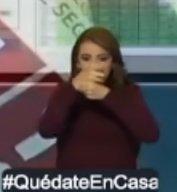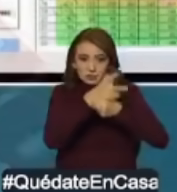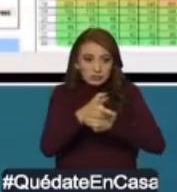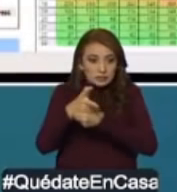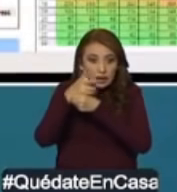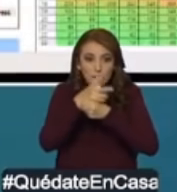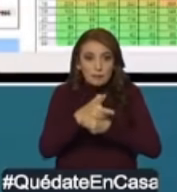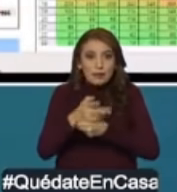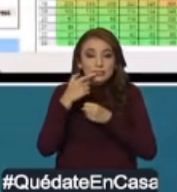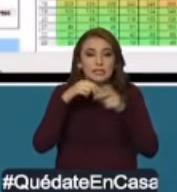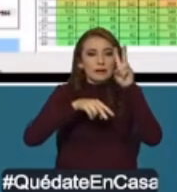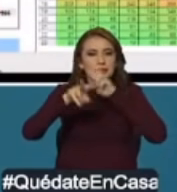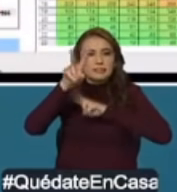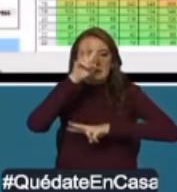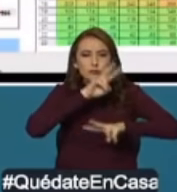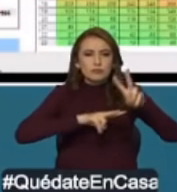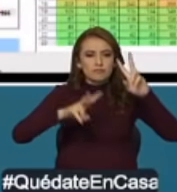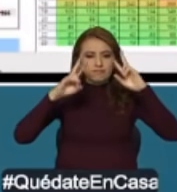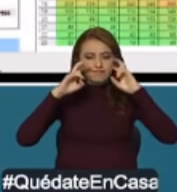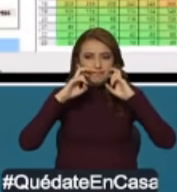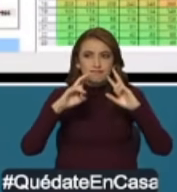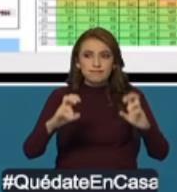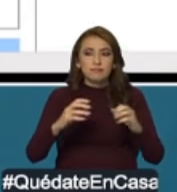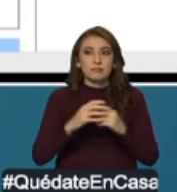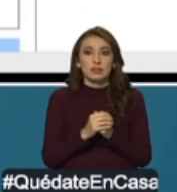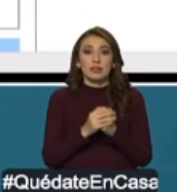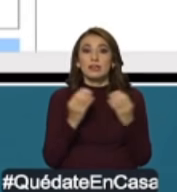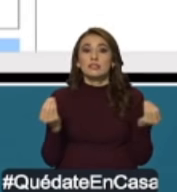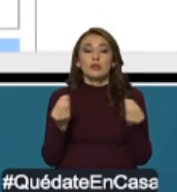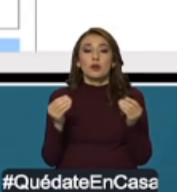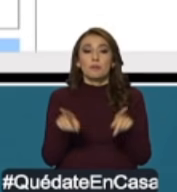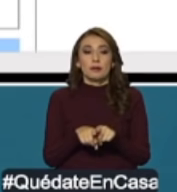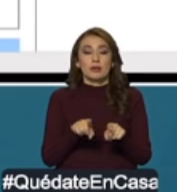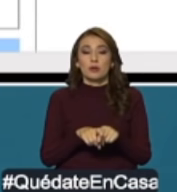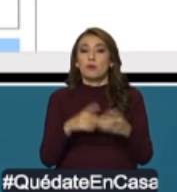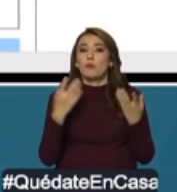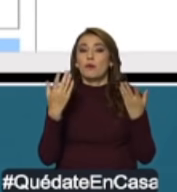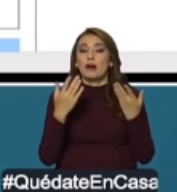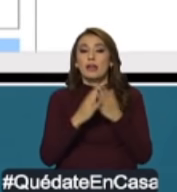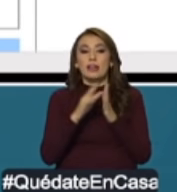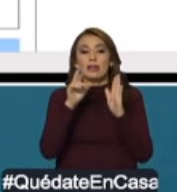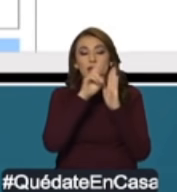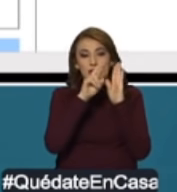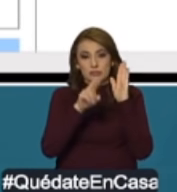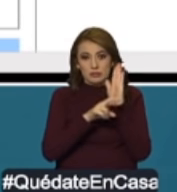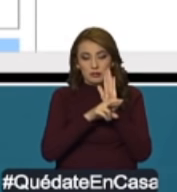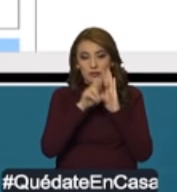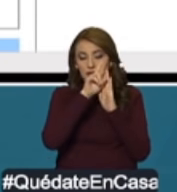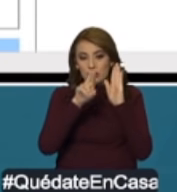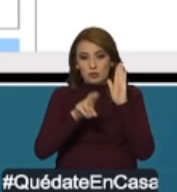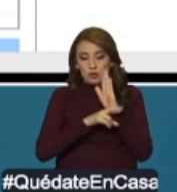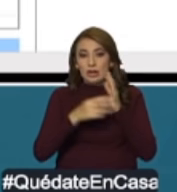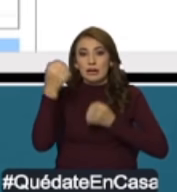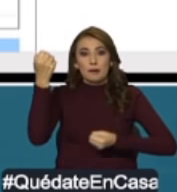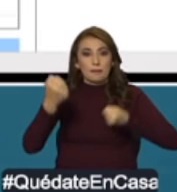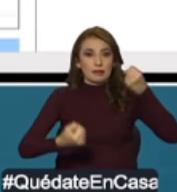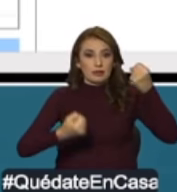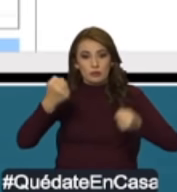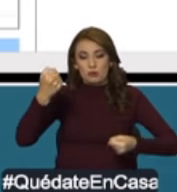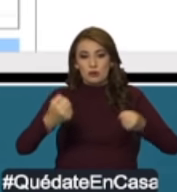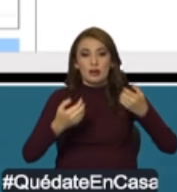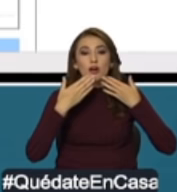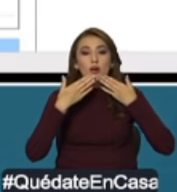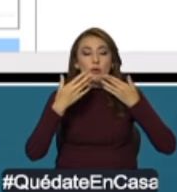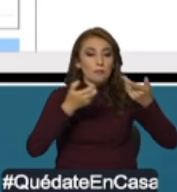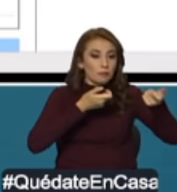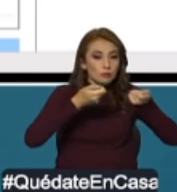y sobre todo también hemos estado mirando nosotros lo que es la restricción vehicular. Aquí tenemos que dar